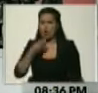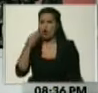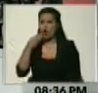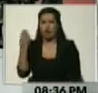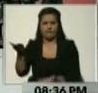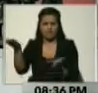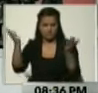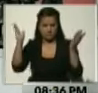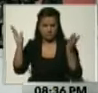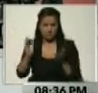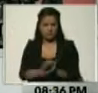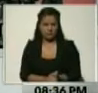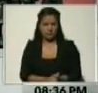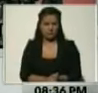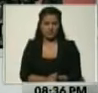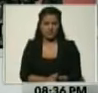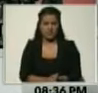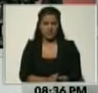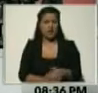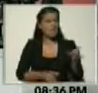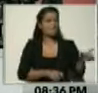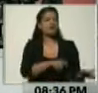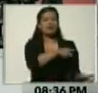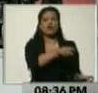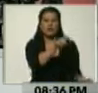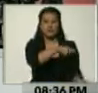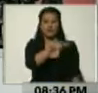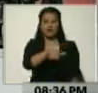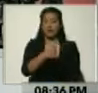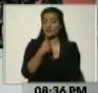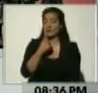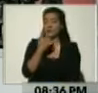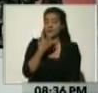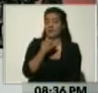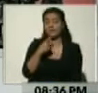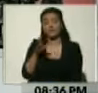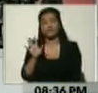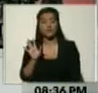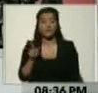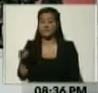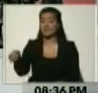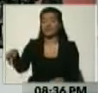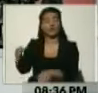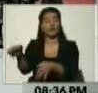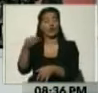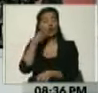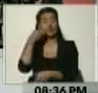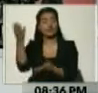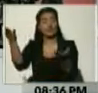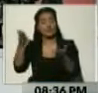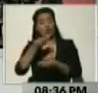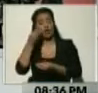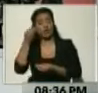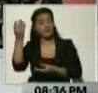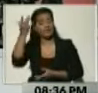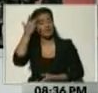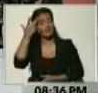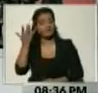dijeran estos señores de amargados que andan diciendo, no, ellos se portan así porque son muchachos.